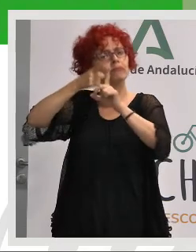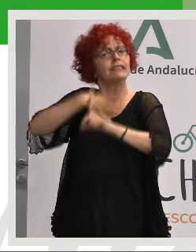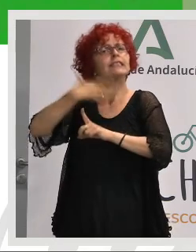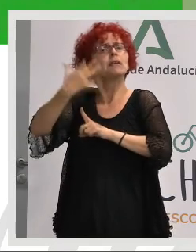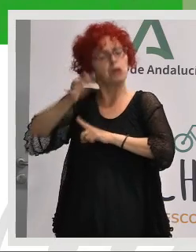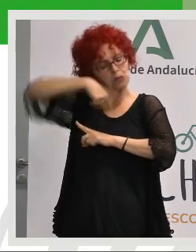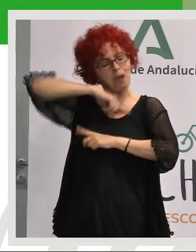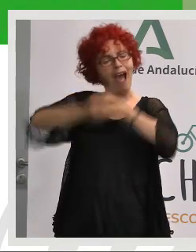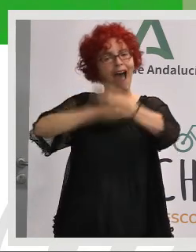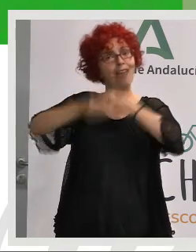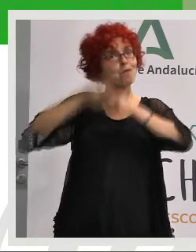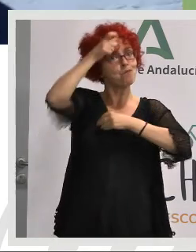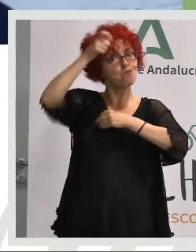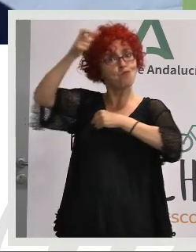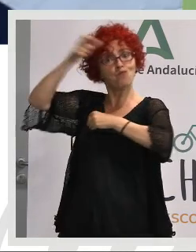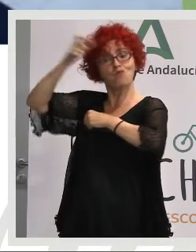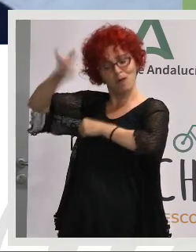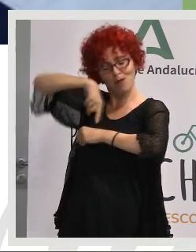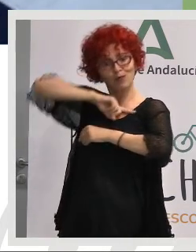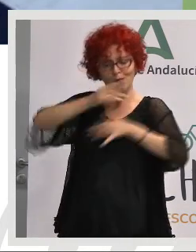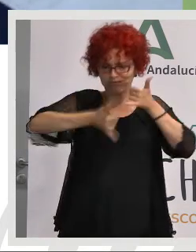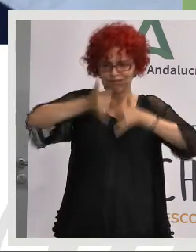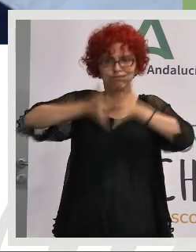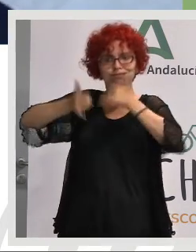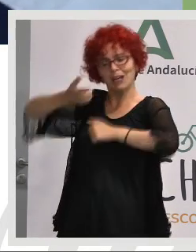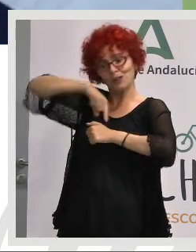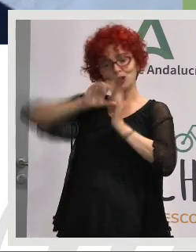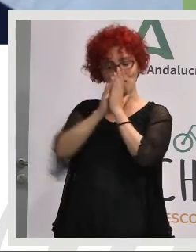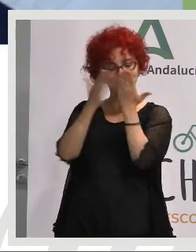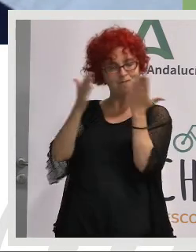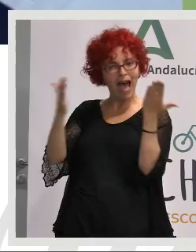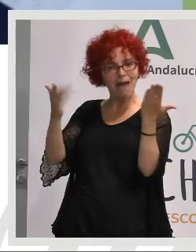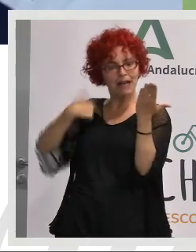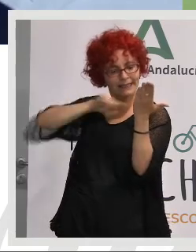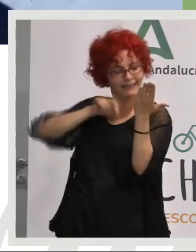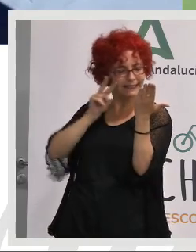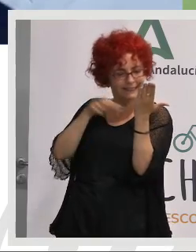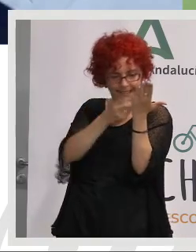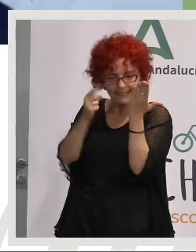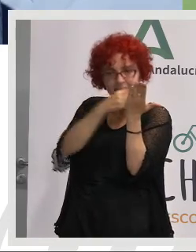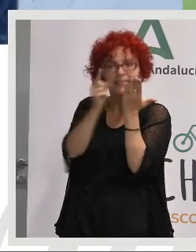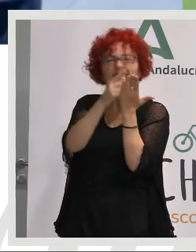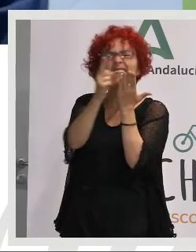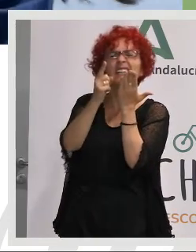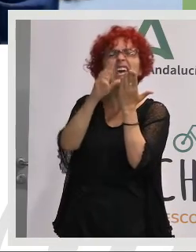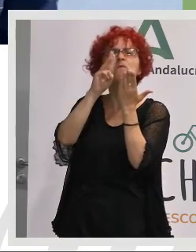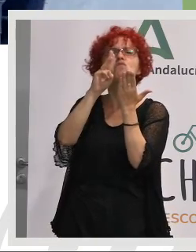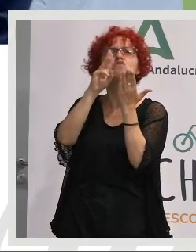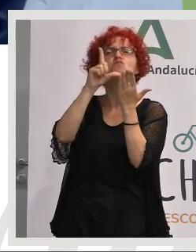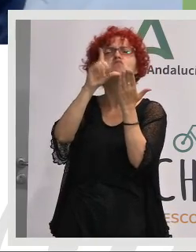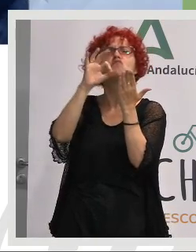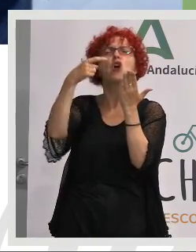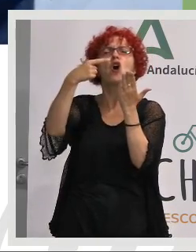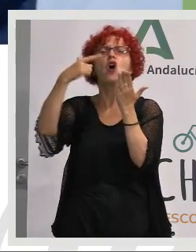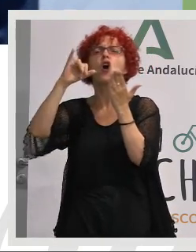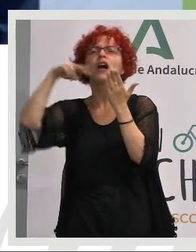movilidad sostenible del pueblo. En tercer lugar, hemos creado un mapa del pueblo para hacer plugin. ¿Plugin? ¿Qué es el plugin? El plugin es hacer